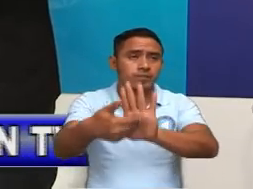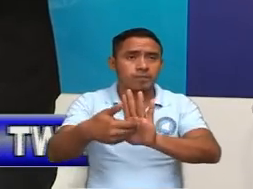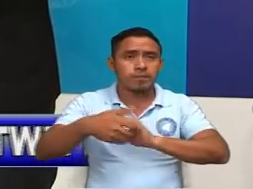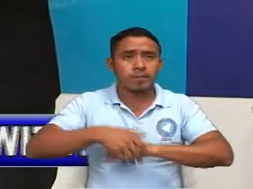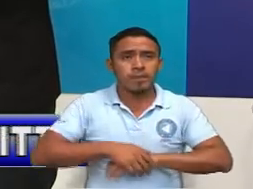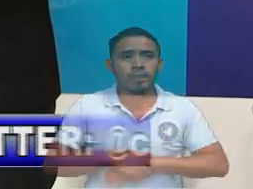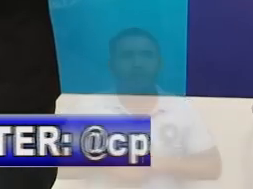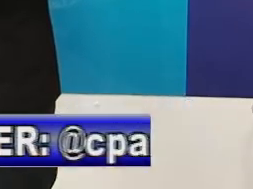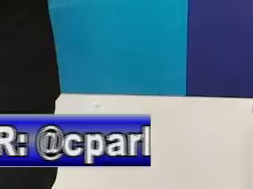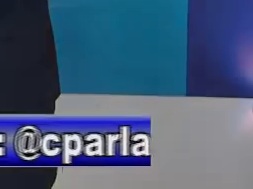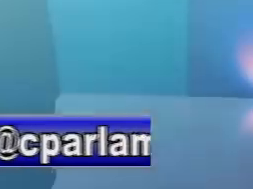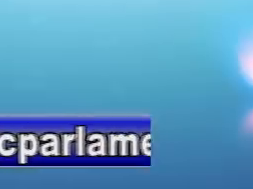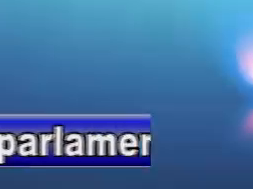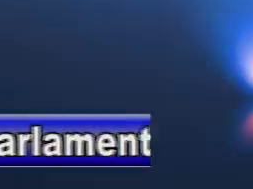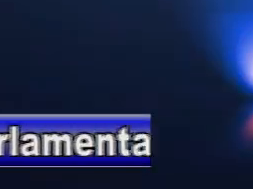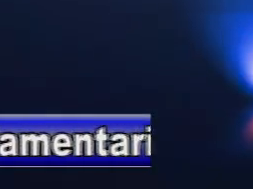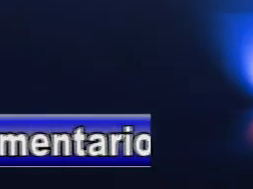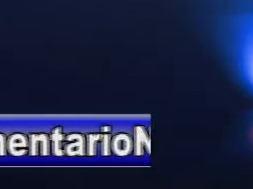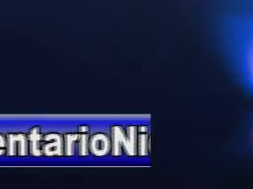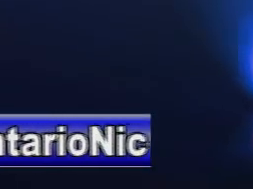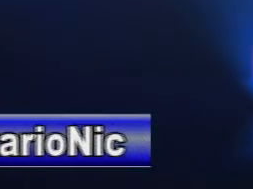a continuación.